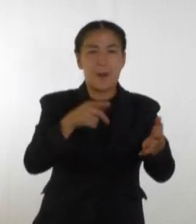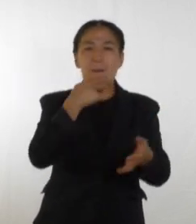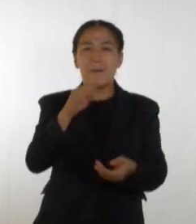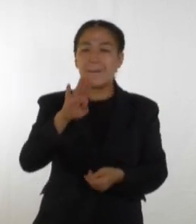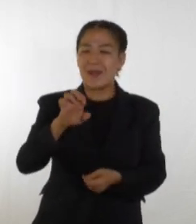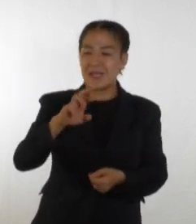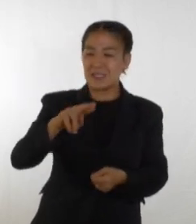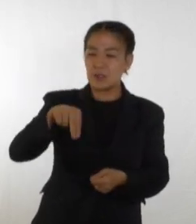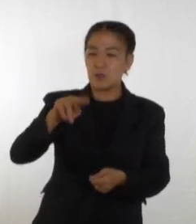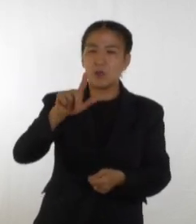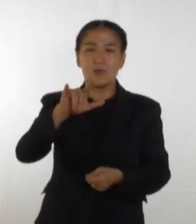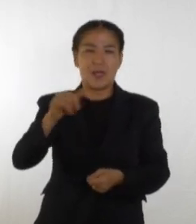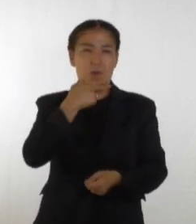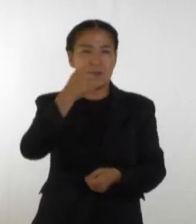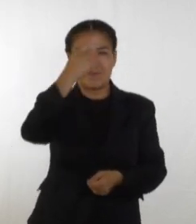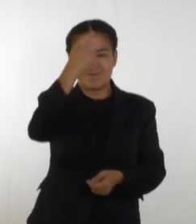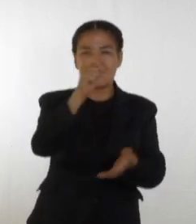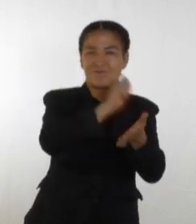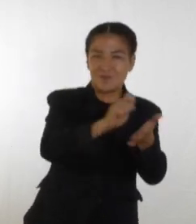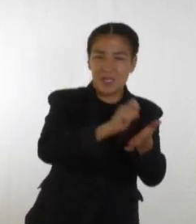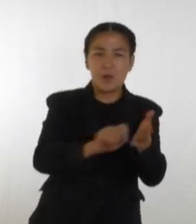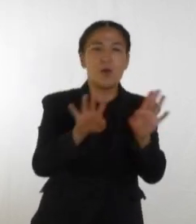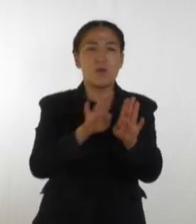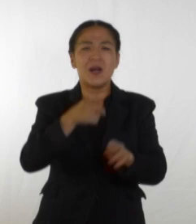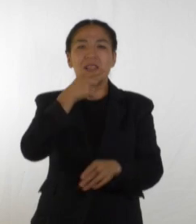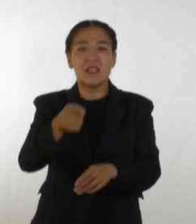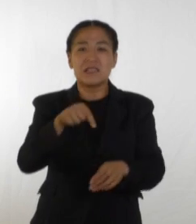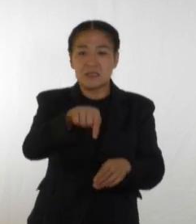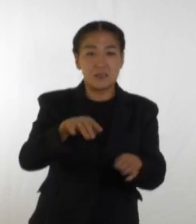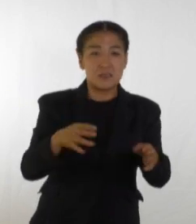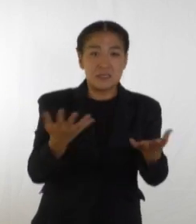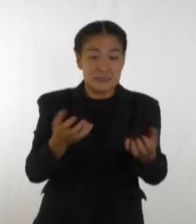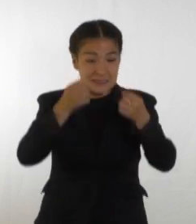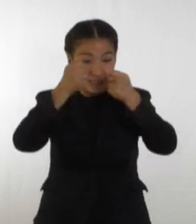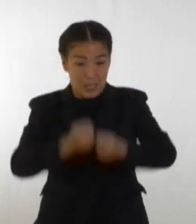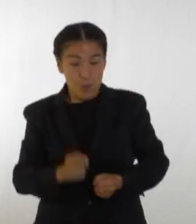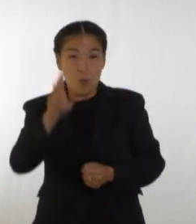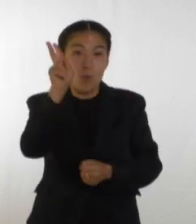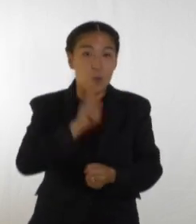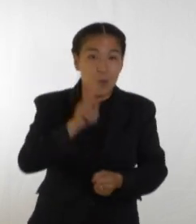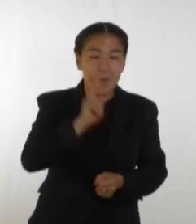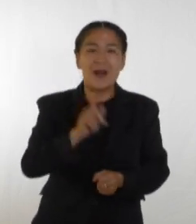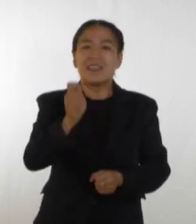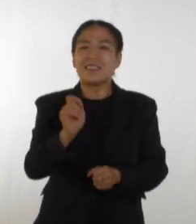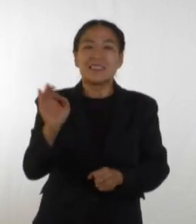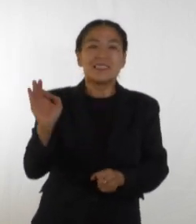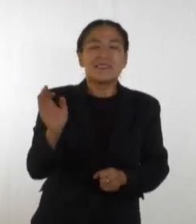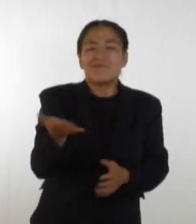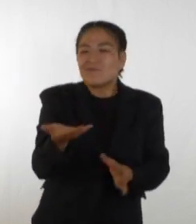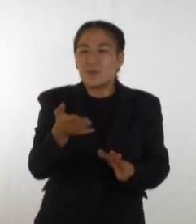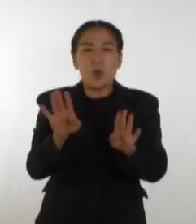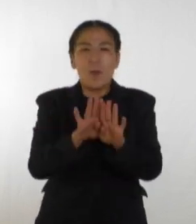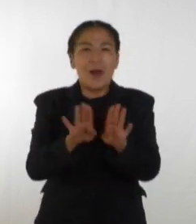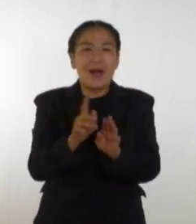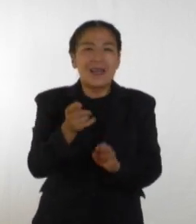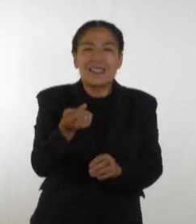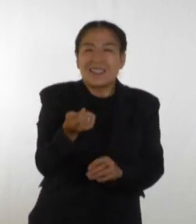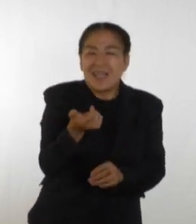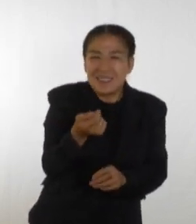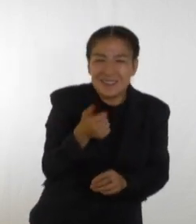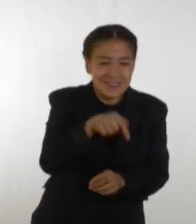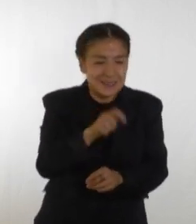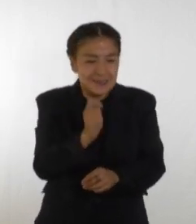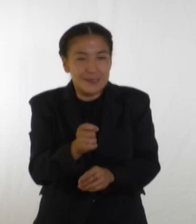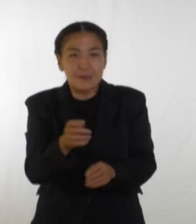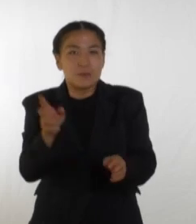libro maravilloso, todas las probabilidades consistían casi en contar y es difícil, ¿eh? Contar